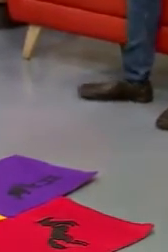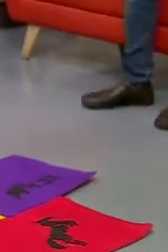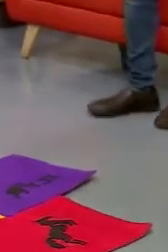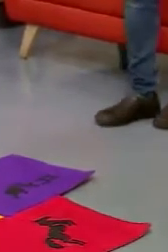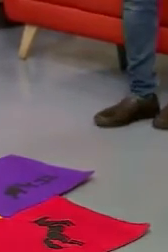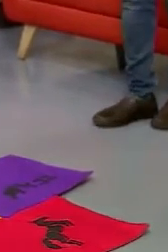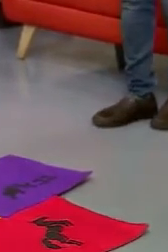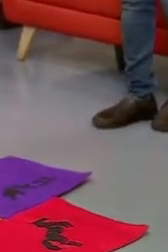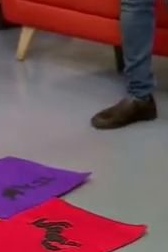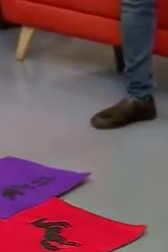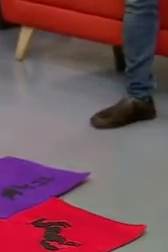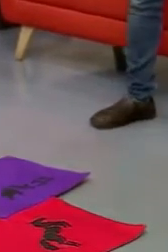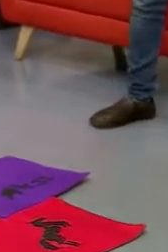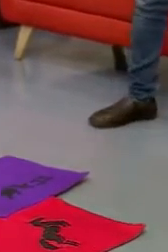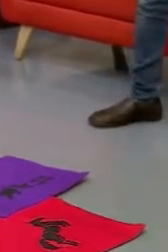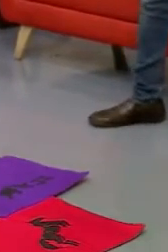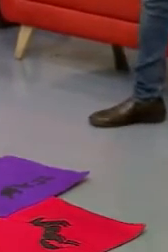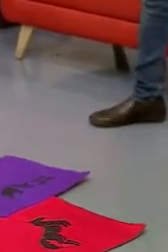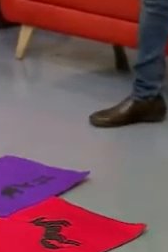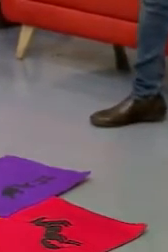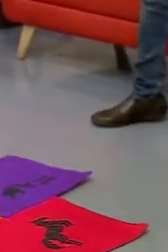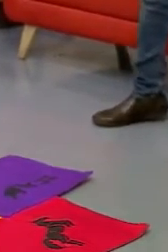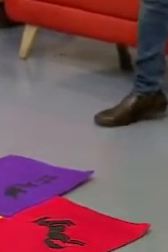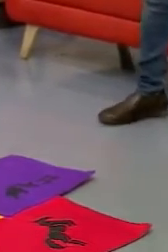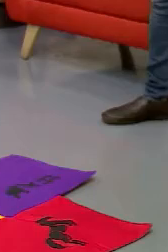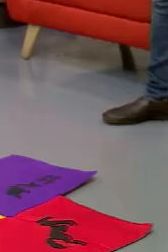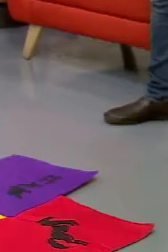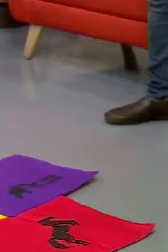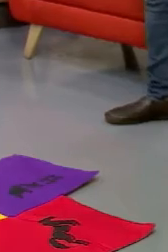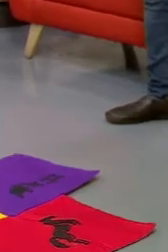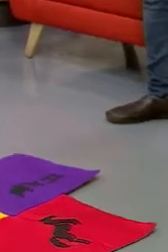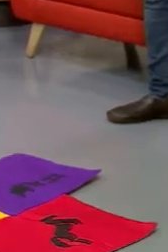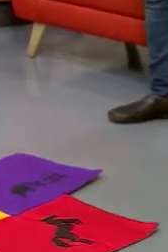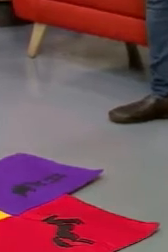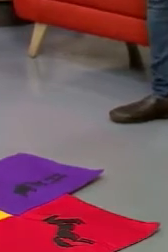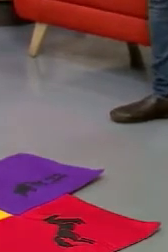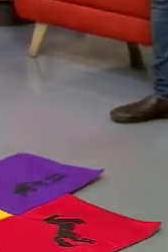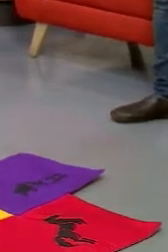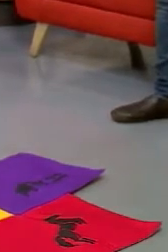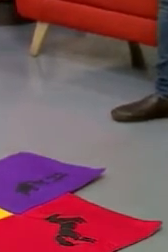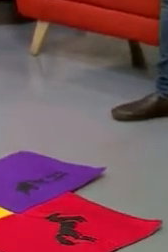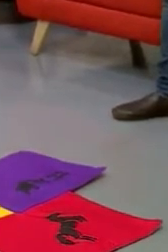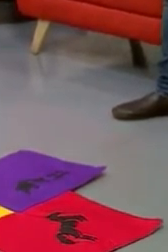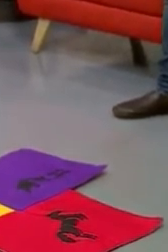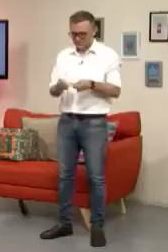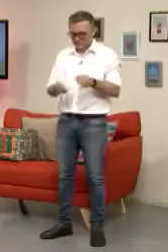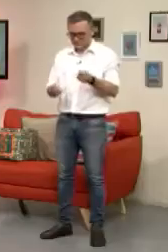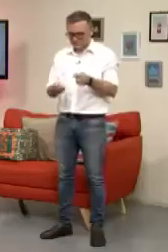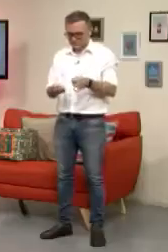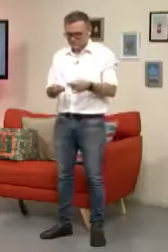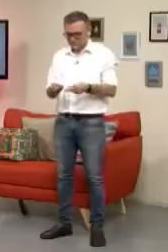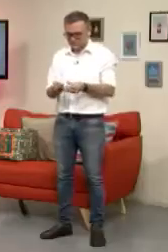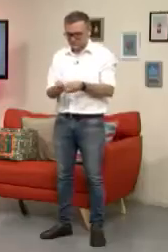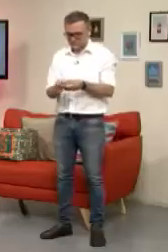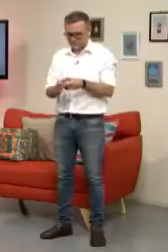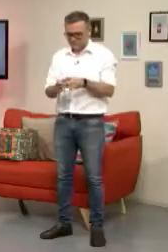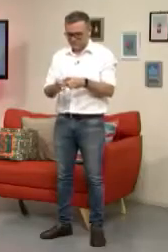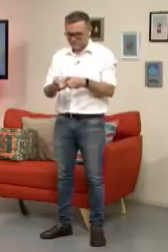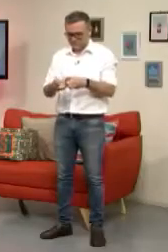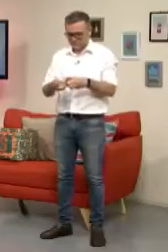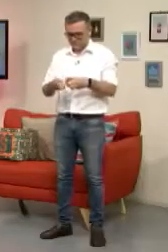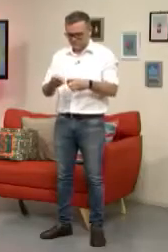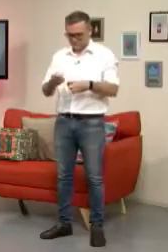Perfecto. ¿Se acuerdan cómo jugarla? Vamos a indicar. A ver. Ok. Esta amiga va primeramente a la rayuela. Okay. Esta señora